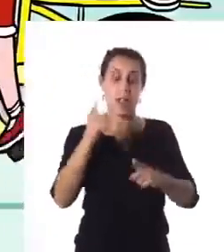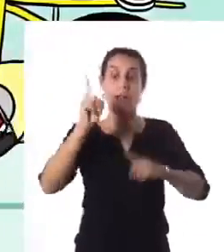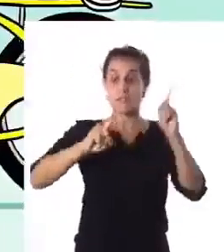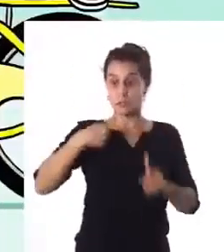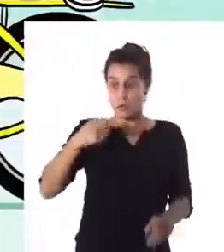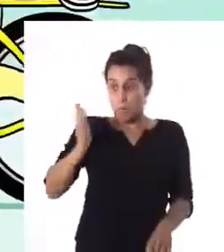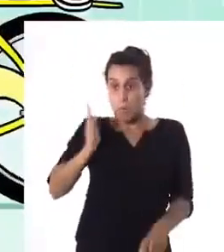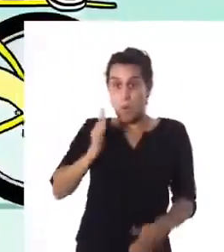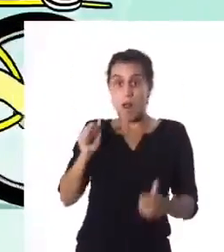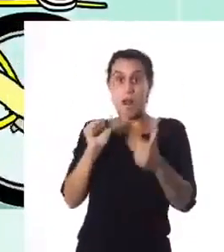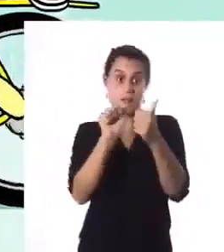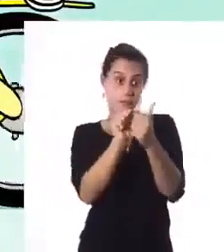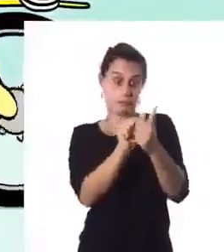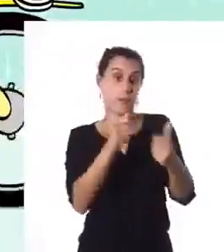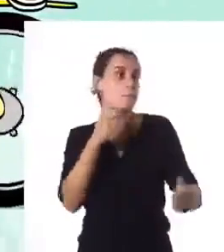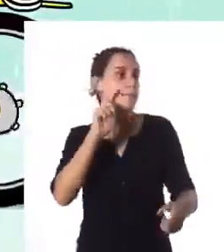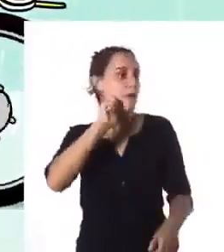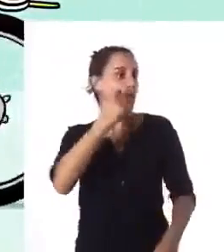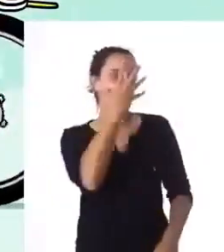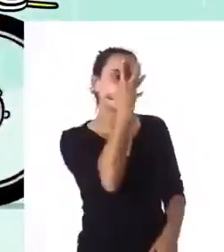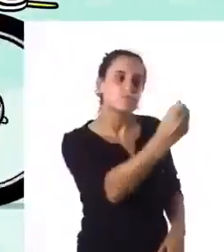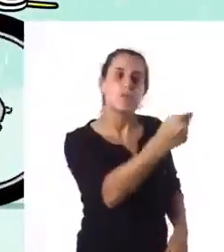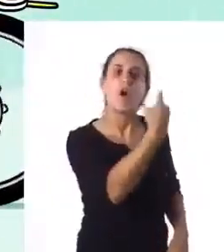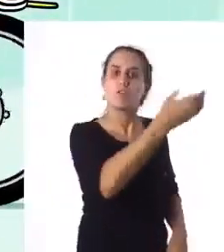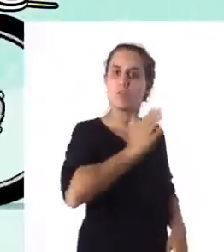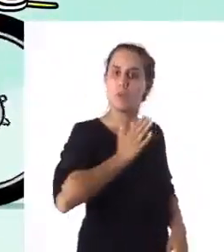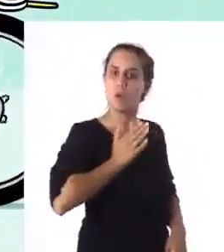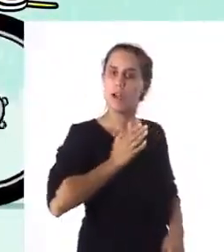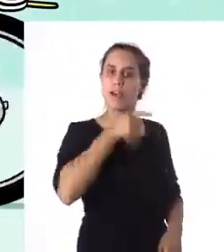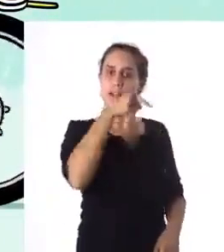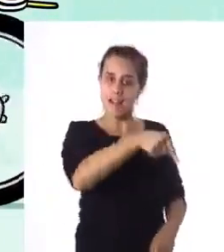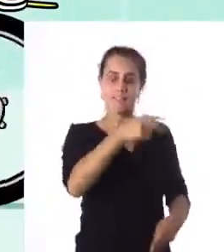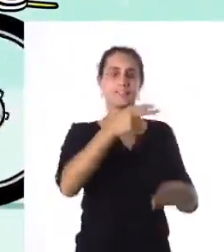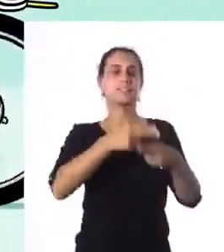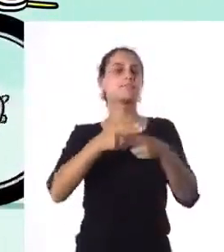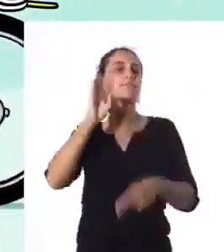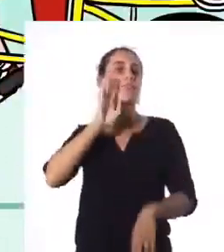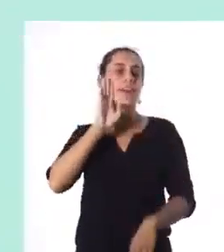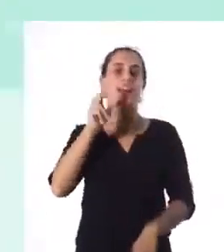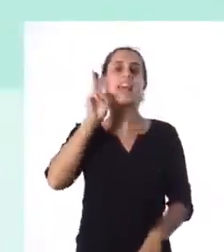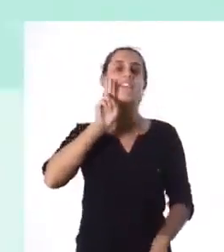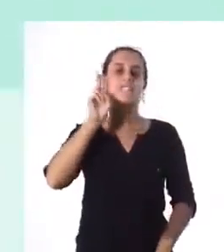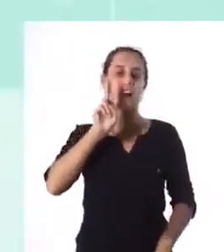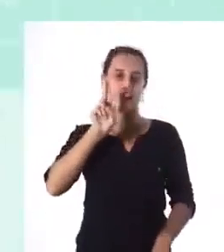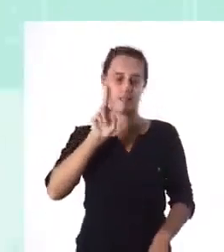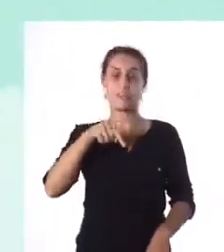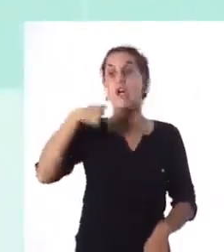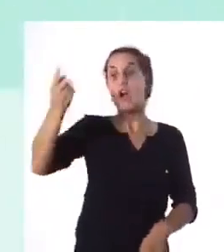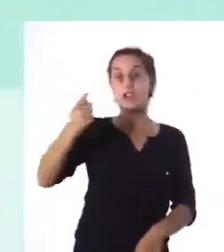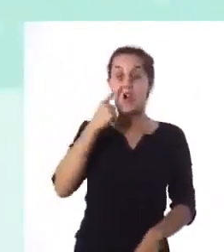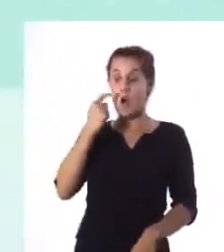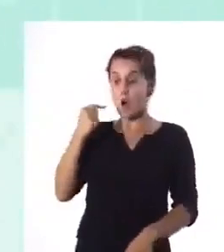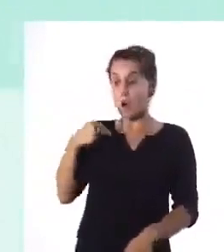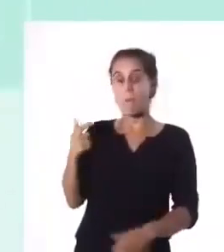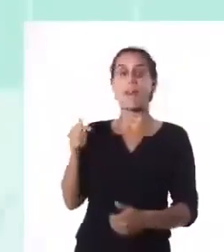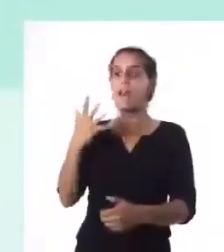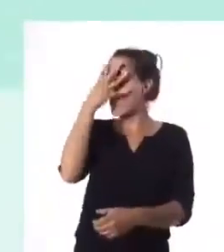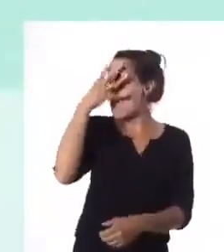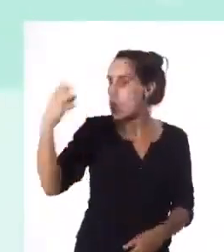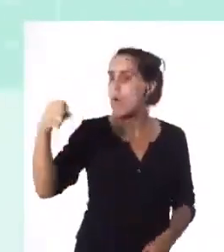sienten atraídas sentimental y físicamente hacia otras chicas son homosexuales y también llamadas lesbianas. Los chicos que se sienten atraídos